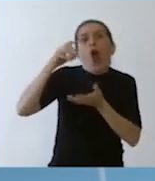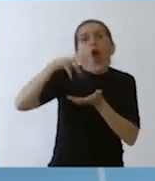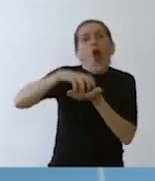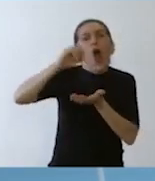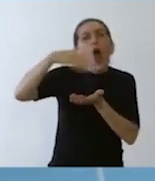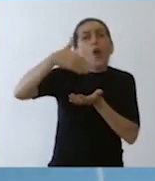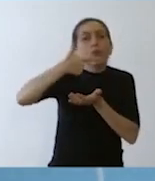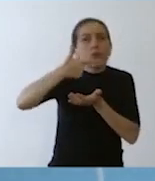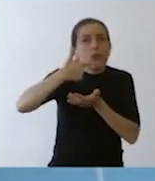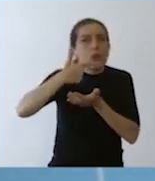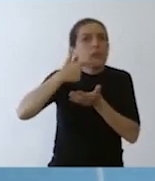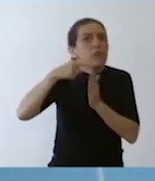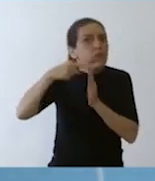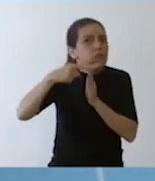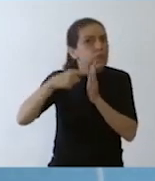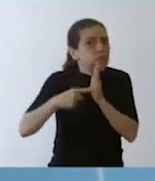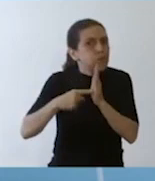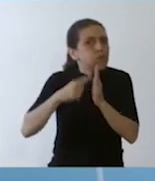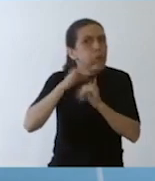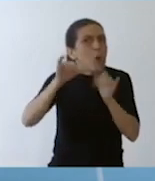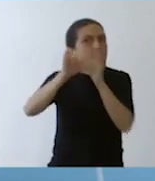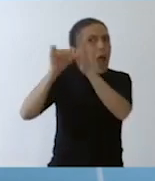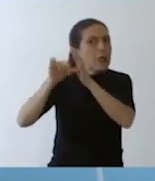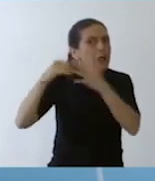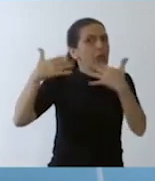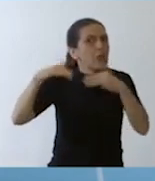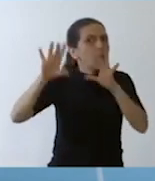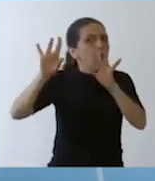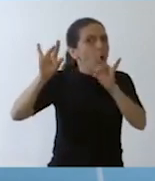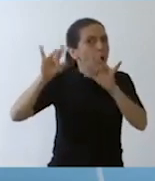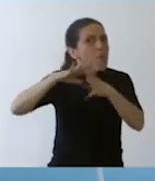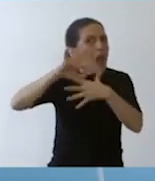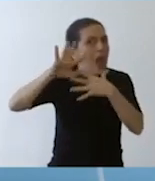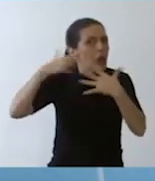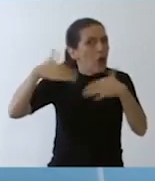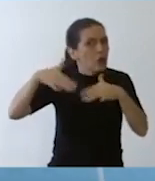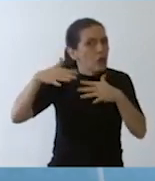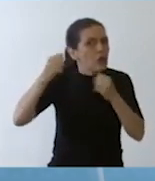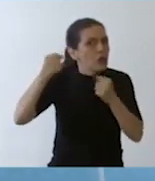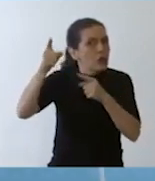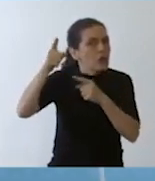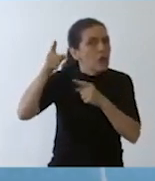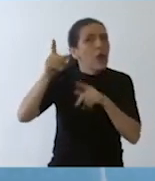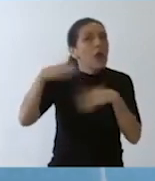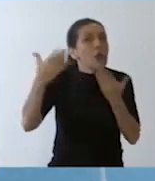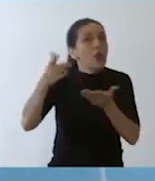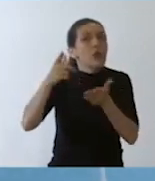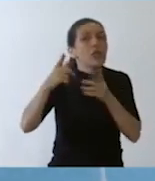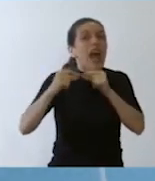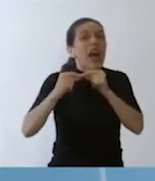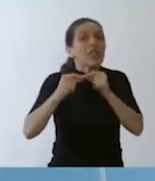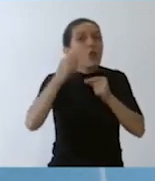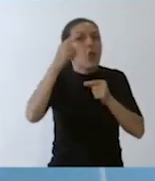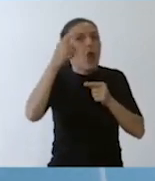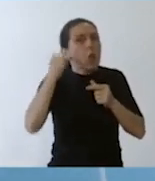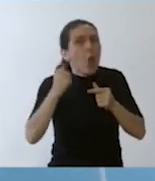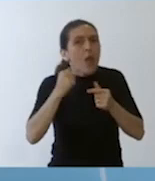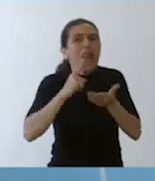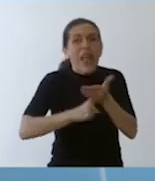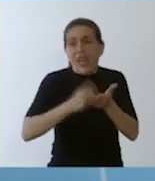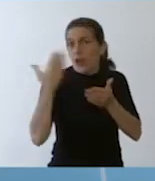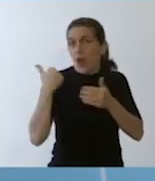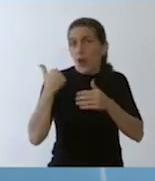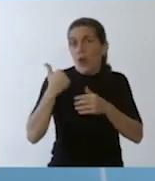como complejos y dentro de las facultades que nos dio el artículo número 9 del decreto que dictó el